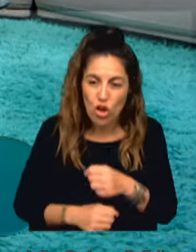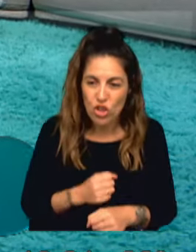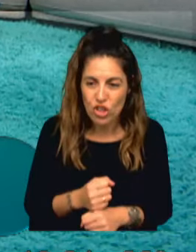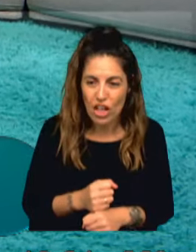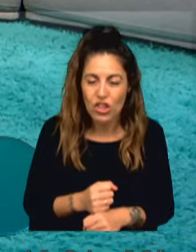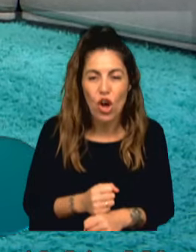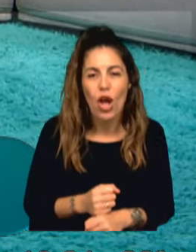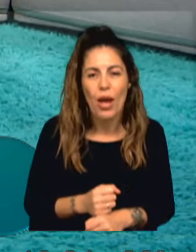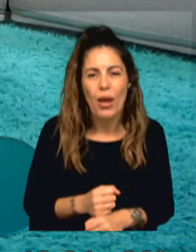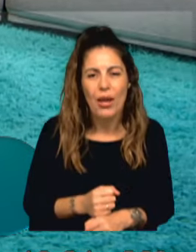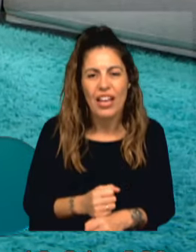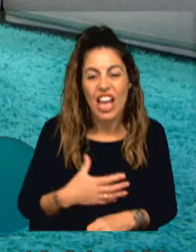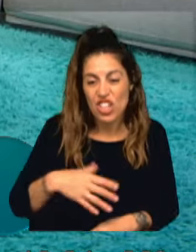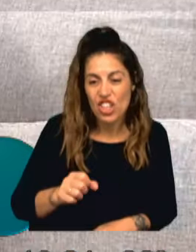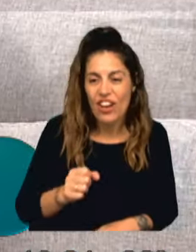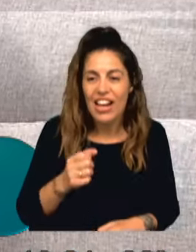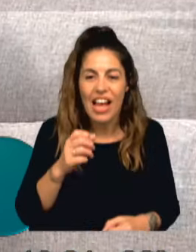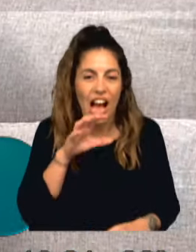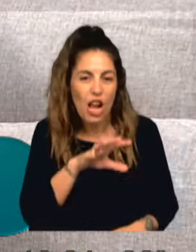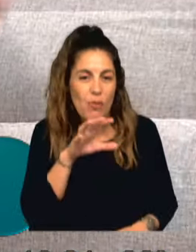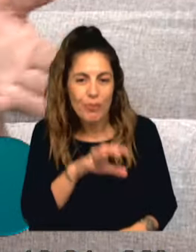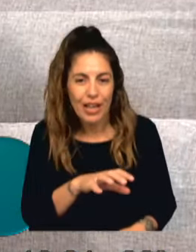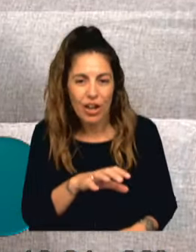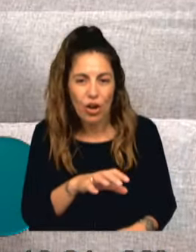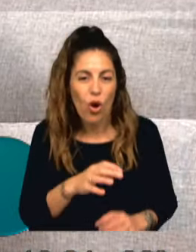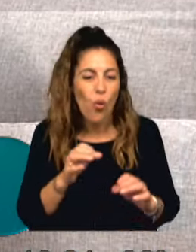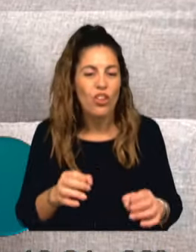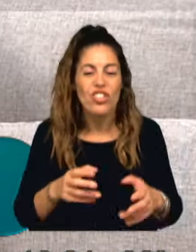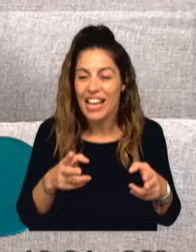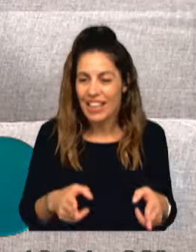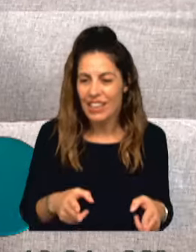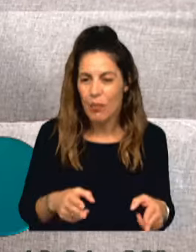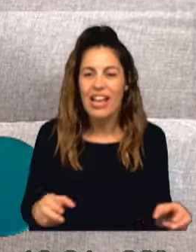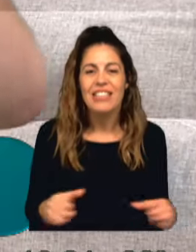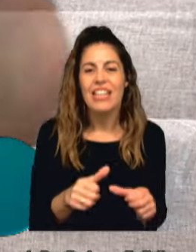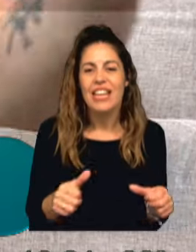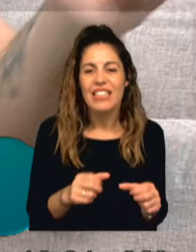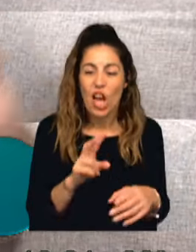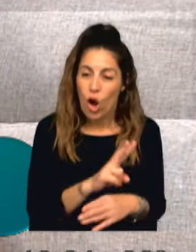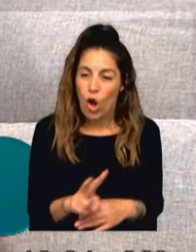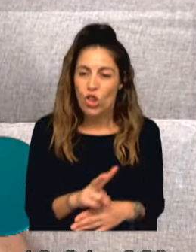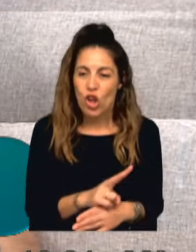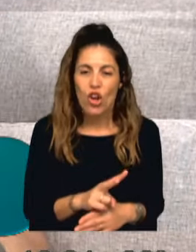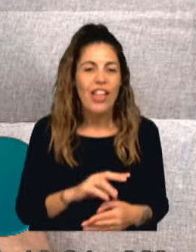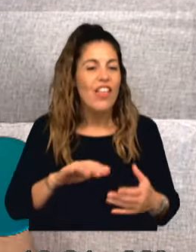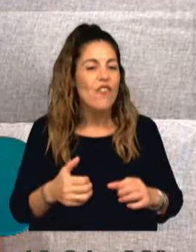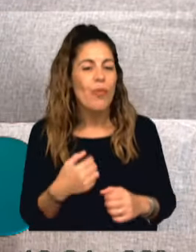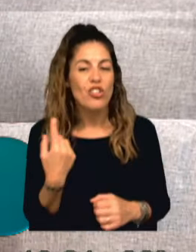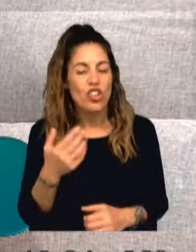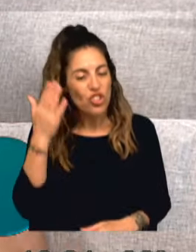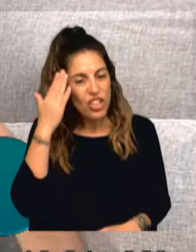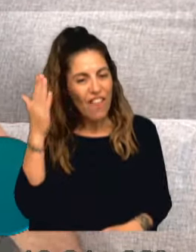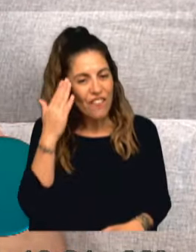de ir llevar a la mascota y cuando llegan a esta etapa se le hacen ciertos controles de forma tal de nosotros saber